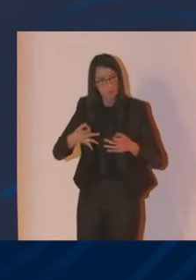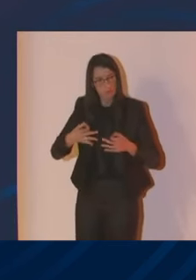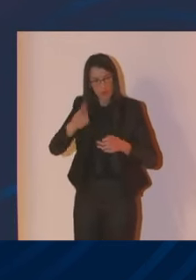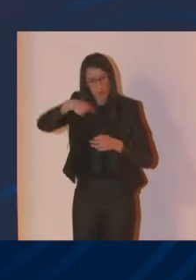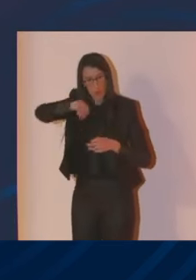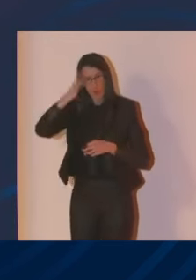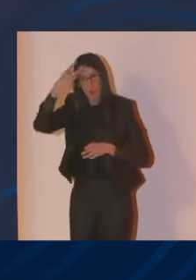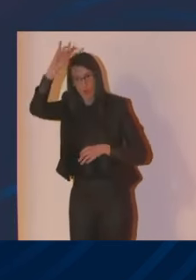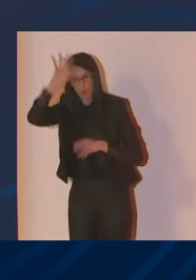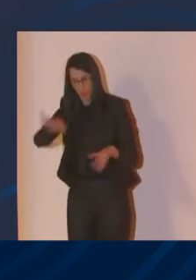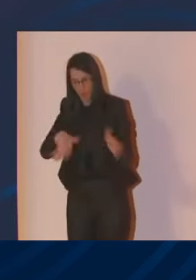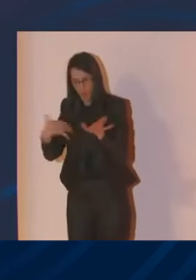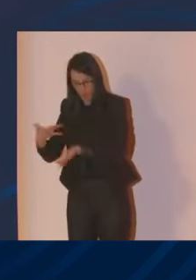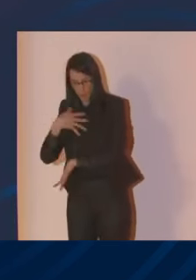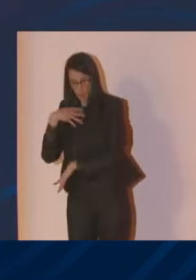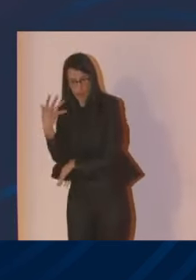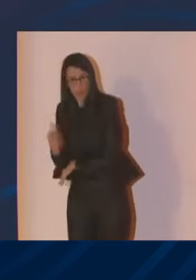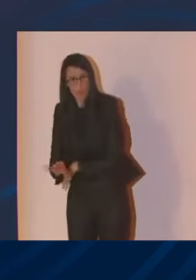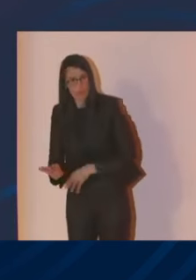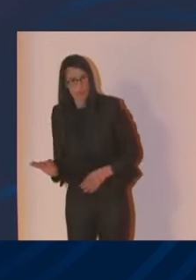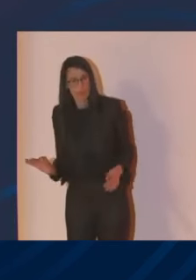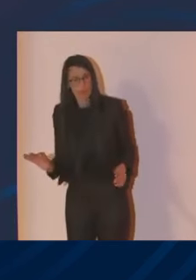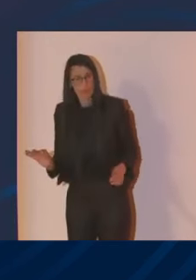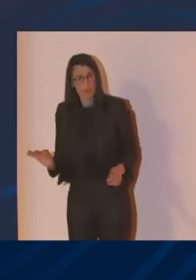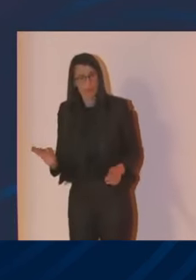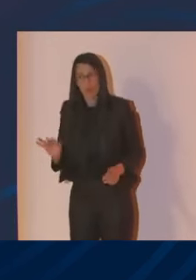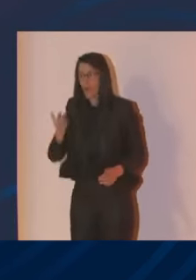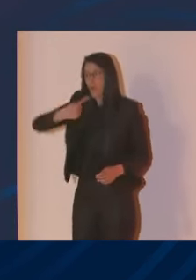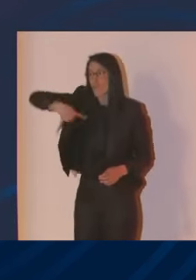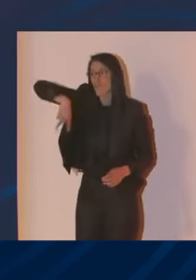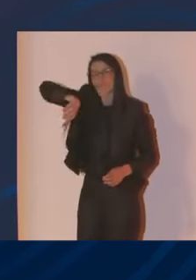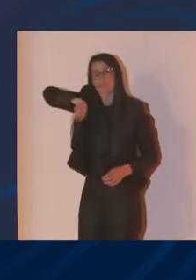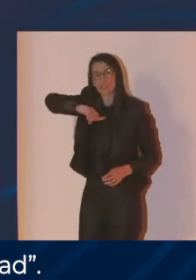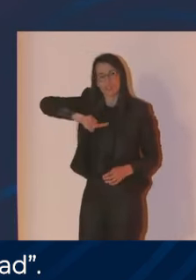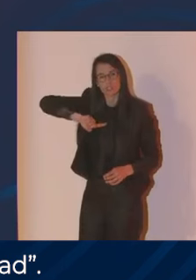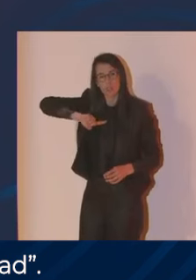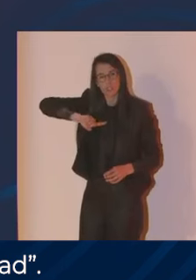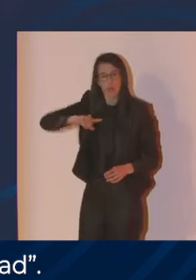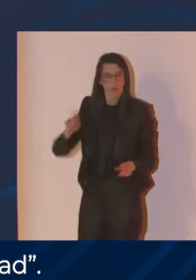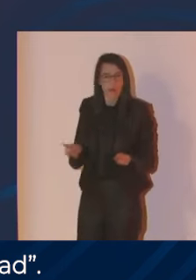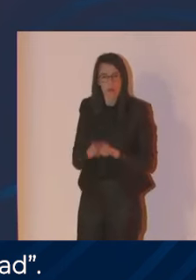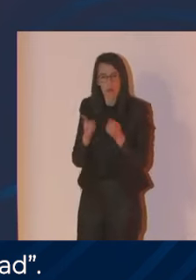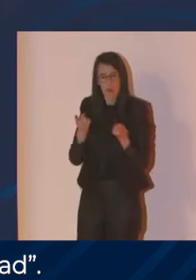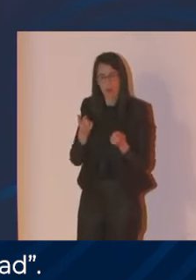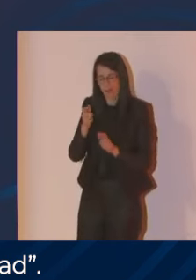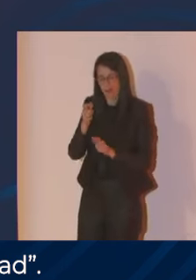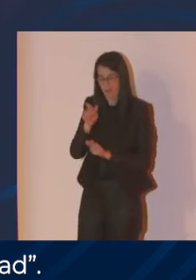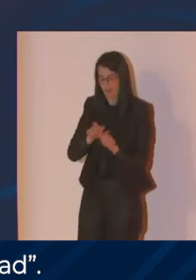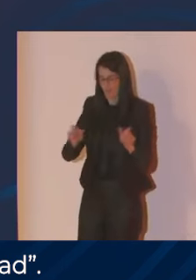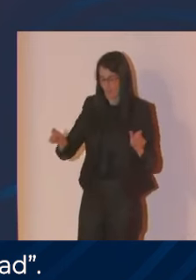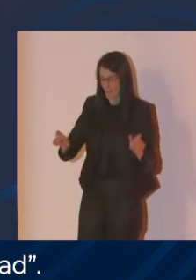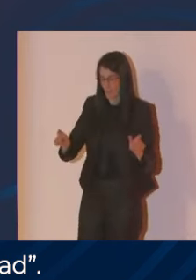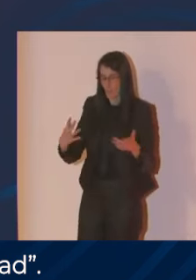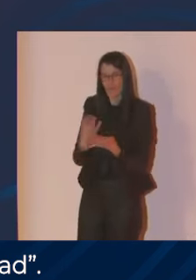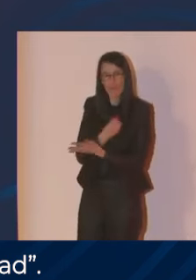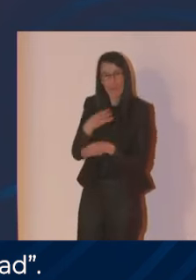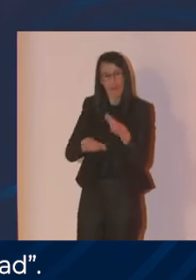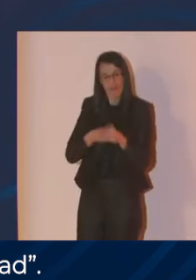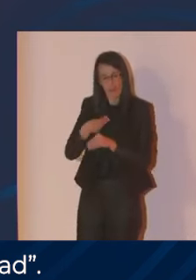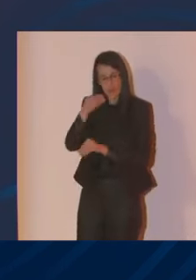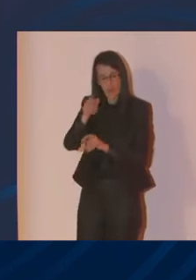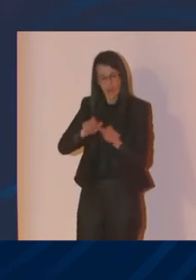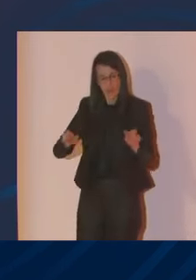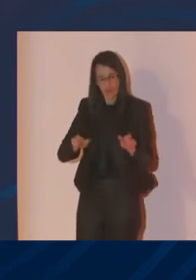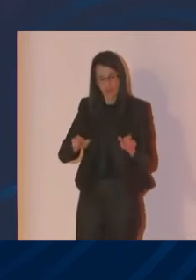irrealizable vuestra idea. Tened la santa imprudencia que han tenido todos los bienhechores de la